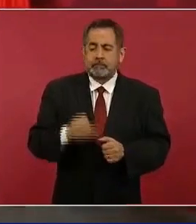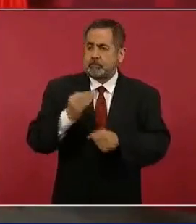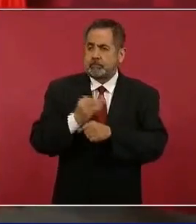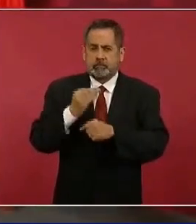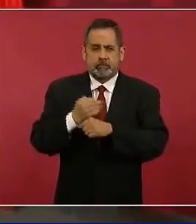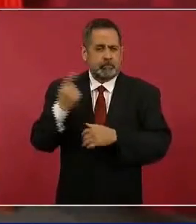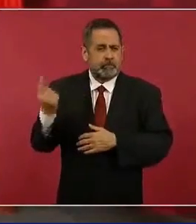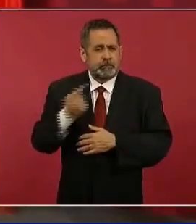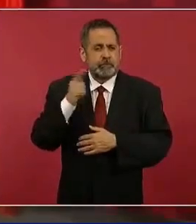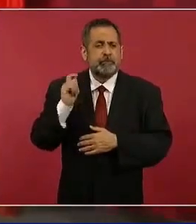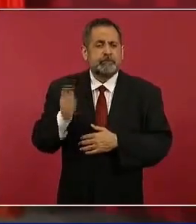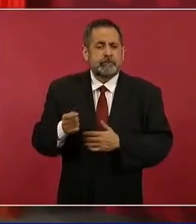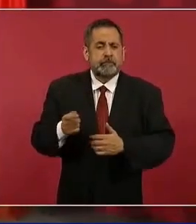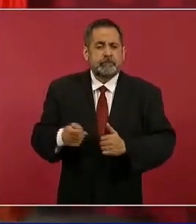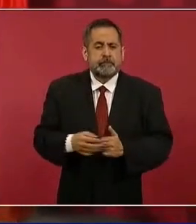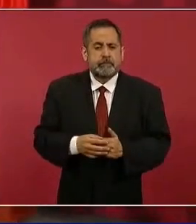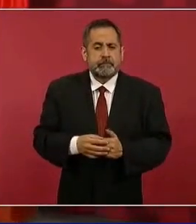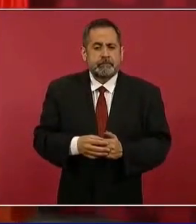Tiempos